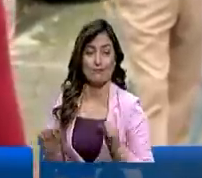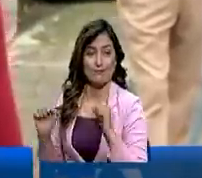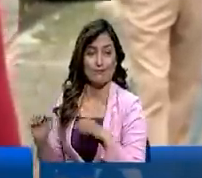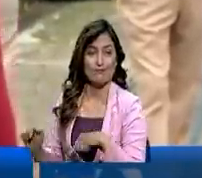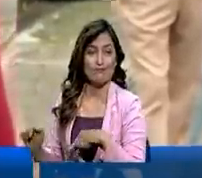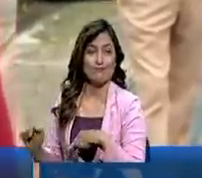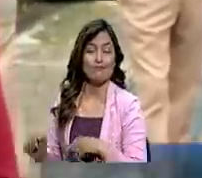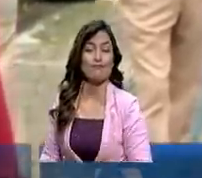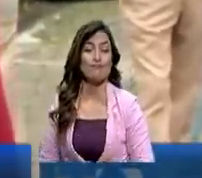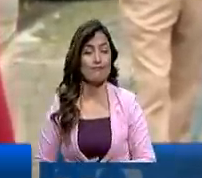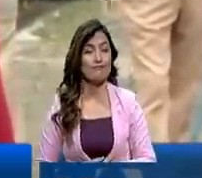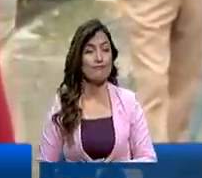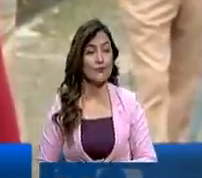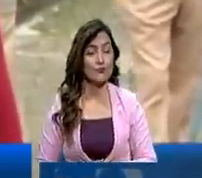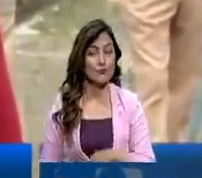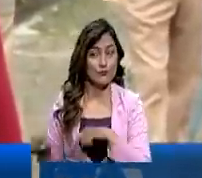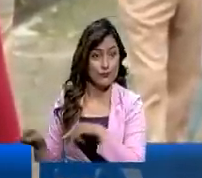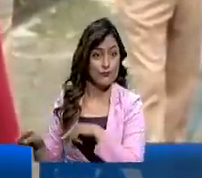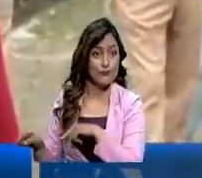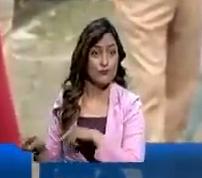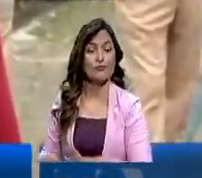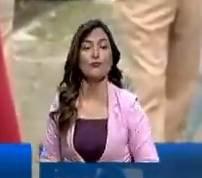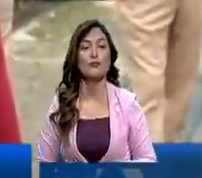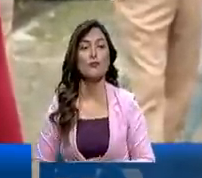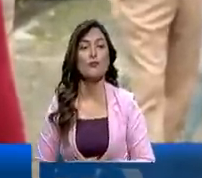@24horasuyo, nuestro número de WhatsApp solo para mensajes, el